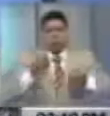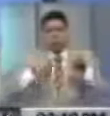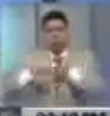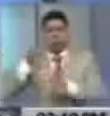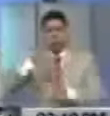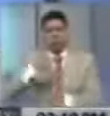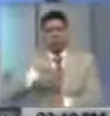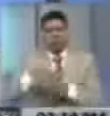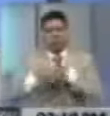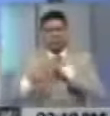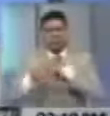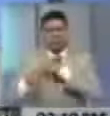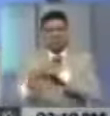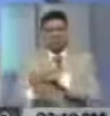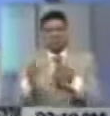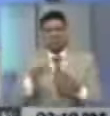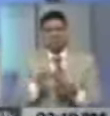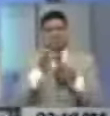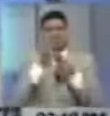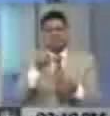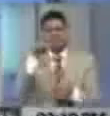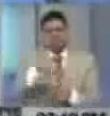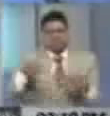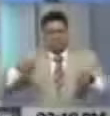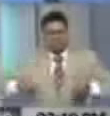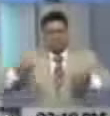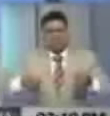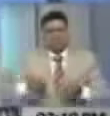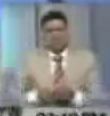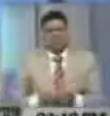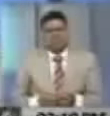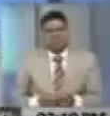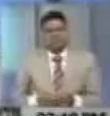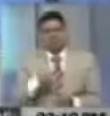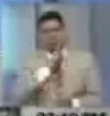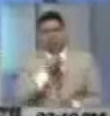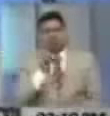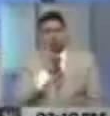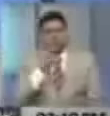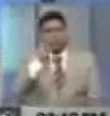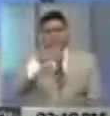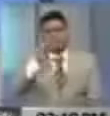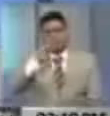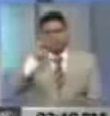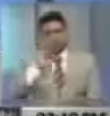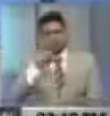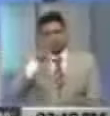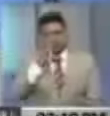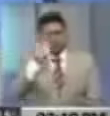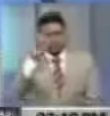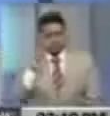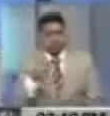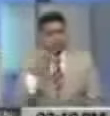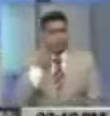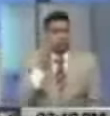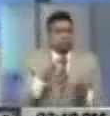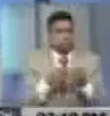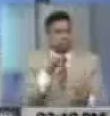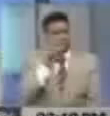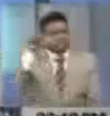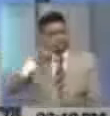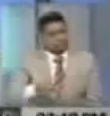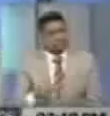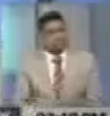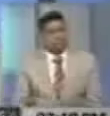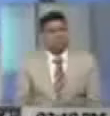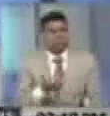de este municipio, particularmente el mercado de Mezuca. Hemos conseguido cualquier cantidad de irregularidades. Es